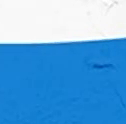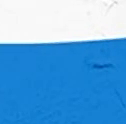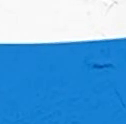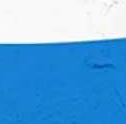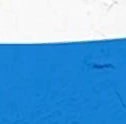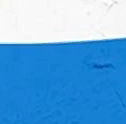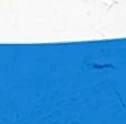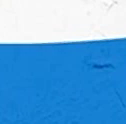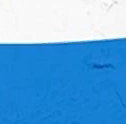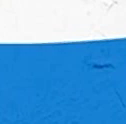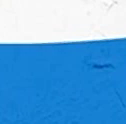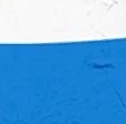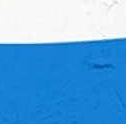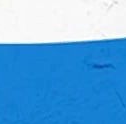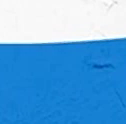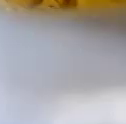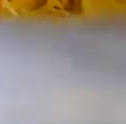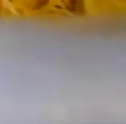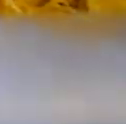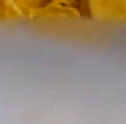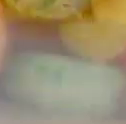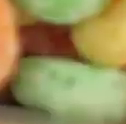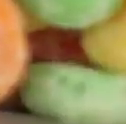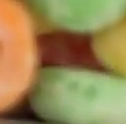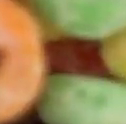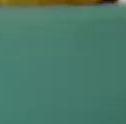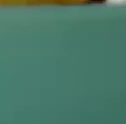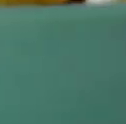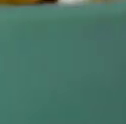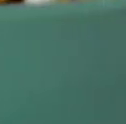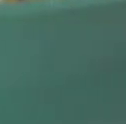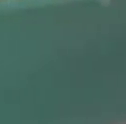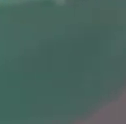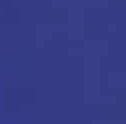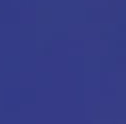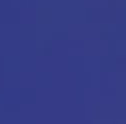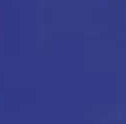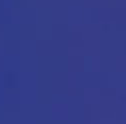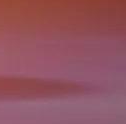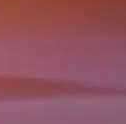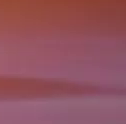Tus mañanas comienzan con todo lo